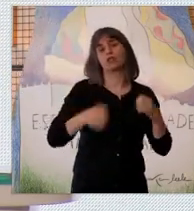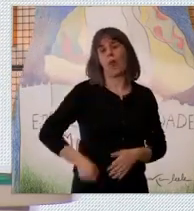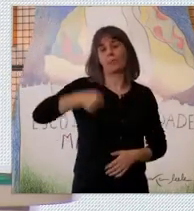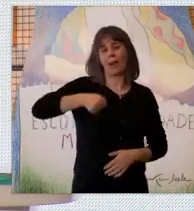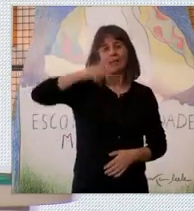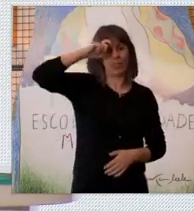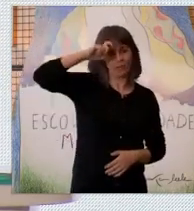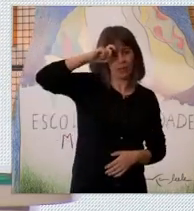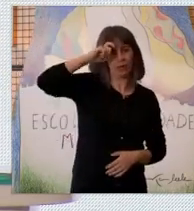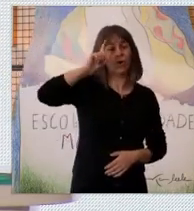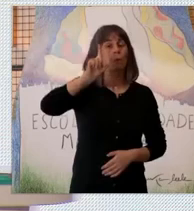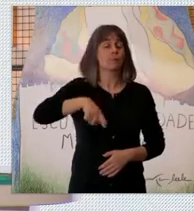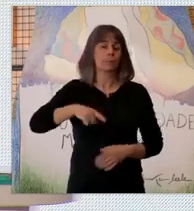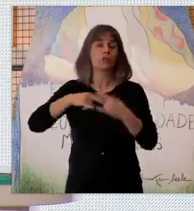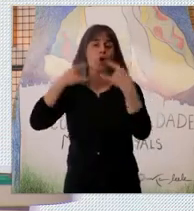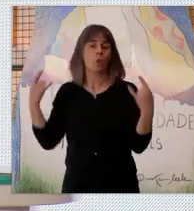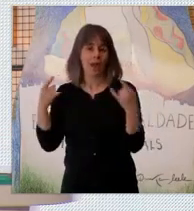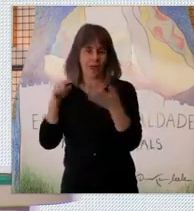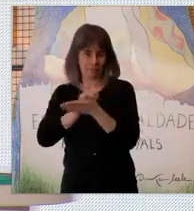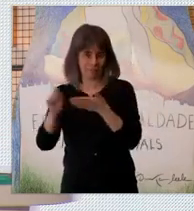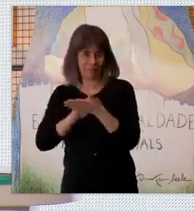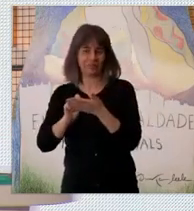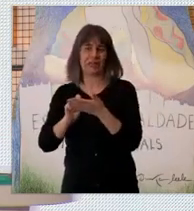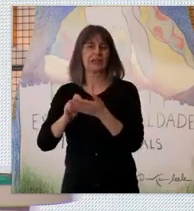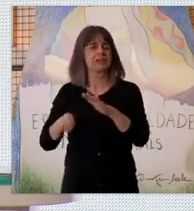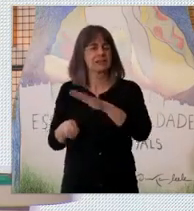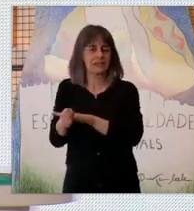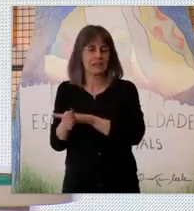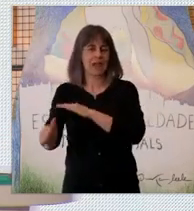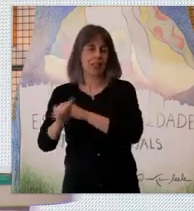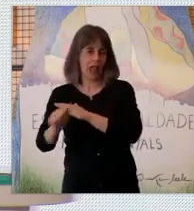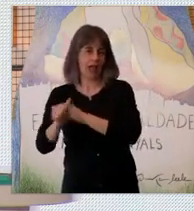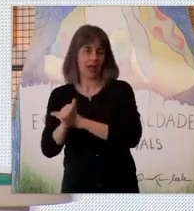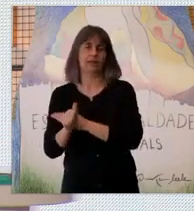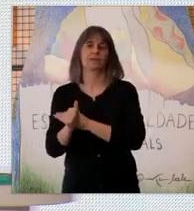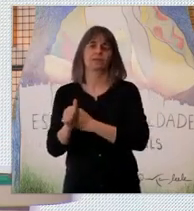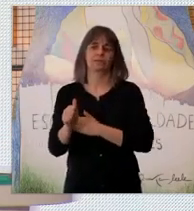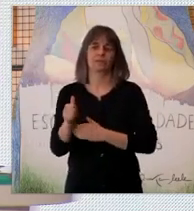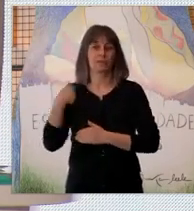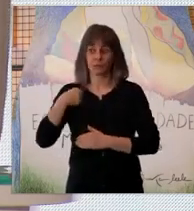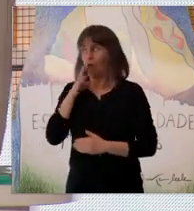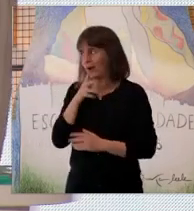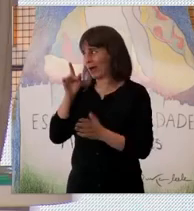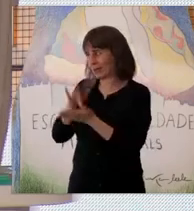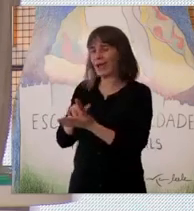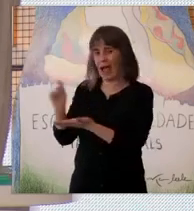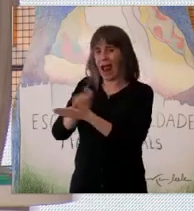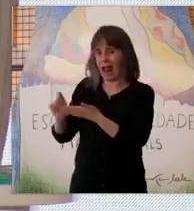la novela chantajea una jueza que la tengo por aquí voy a aprovechar para meter la cuñita la estoy leyendo mucho